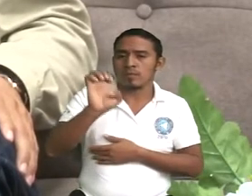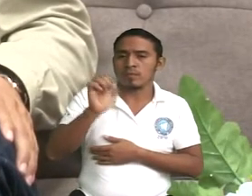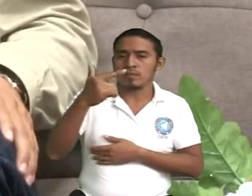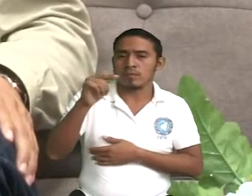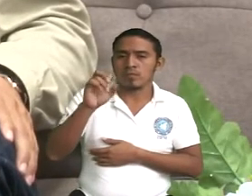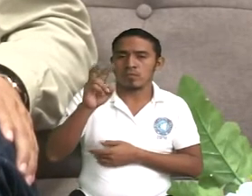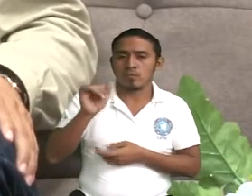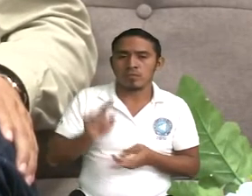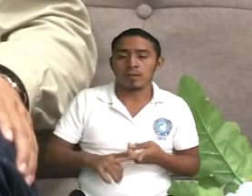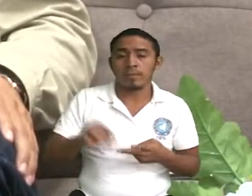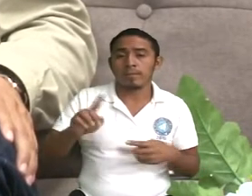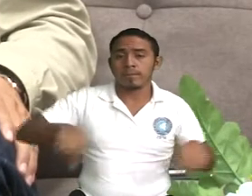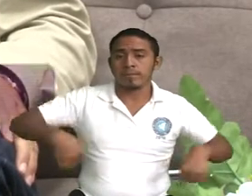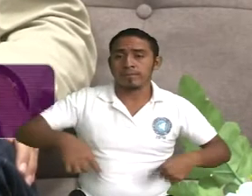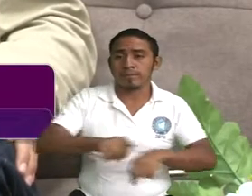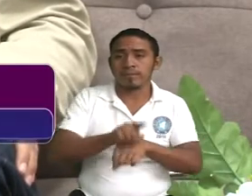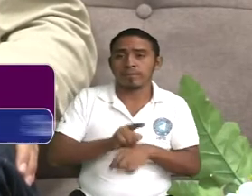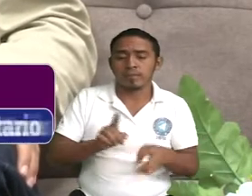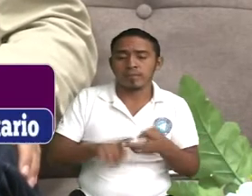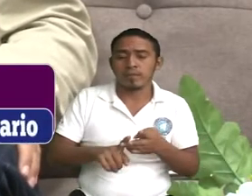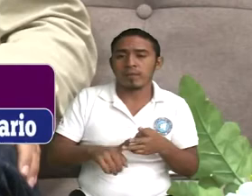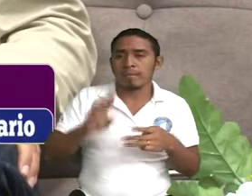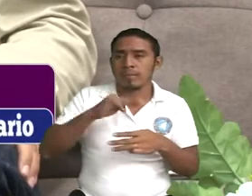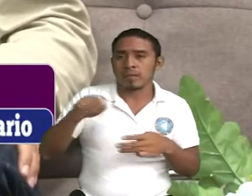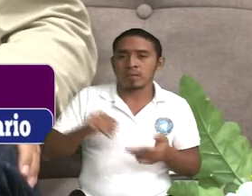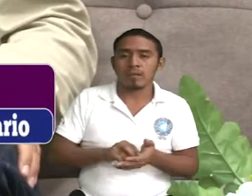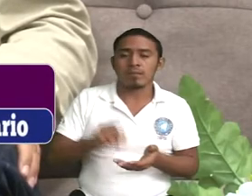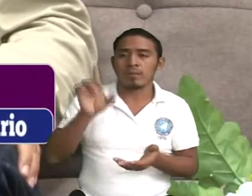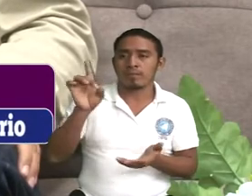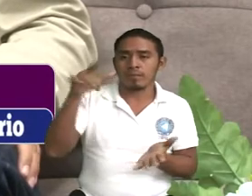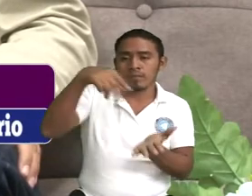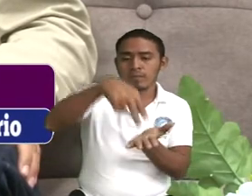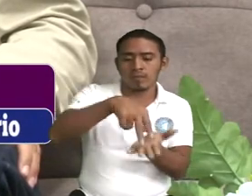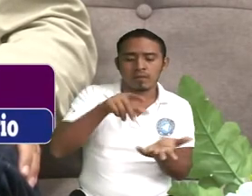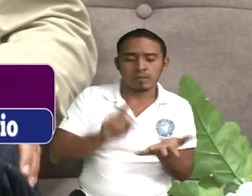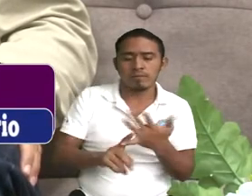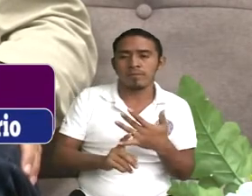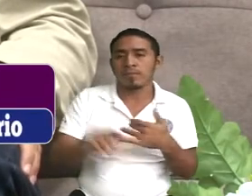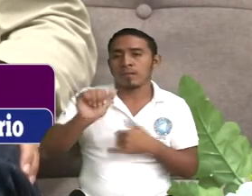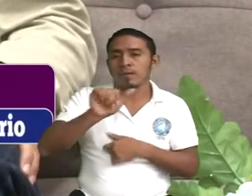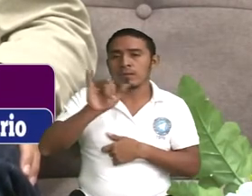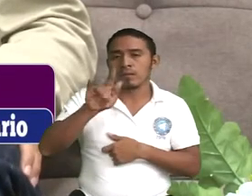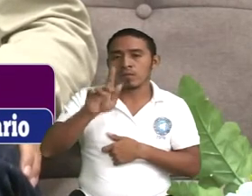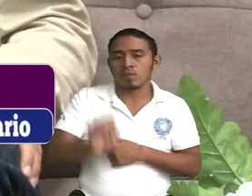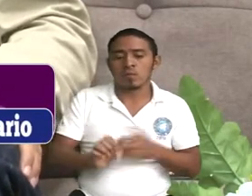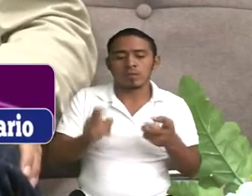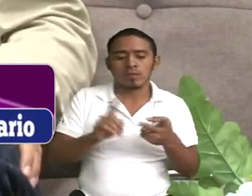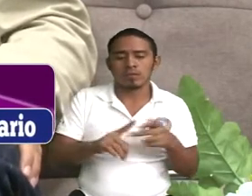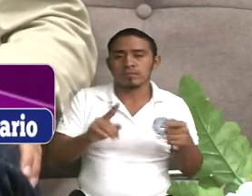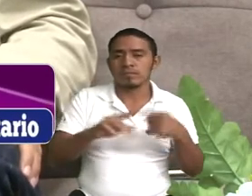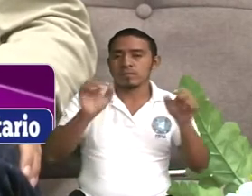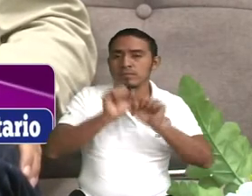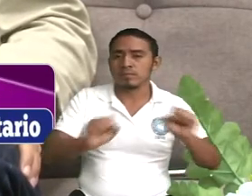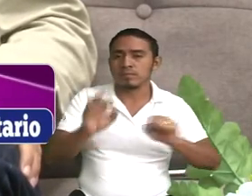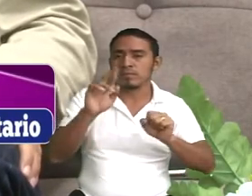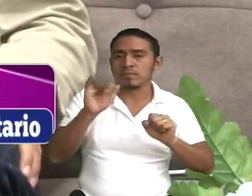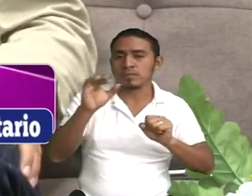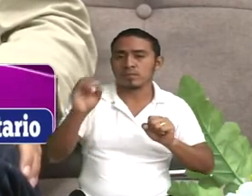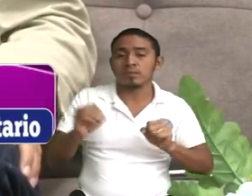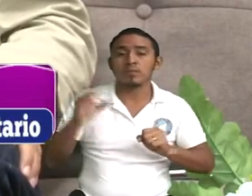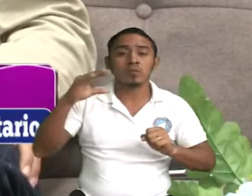en Matagalpa, en La Dalia, en El Ayote, en San Francisco de Cuapa, en